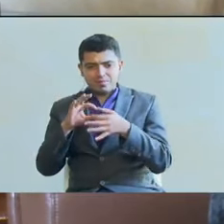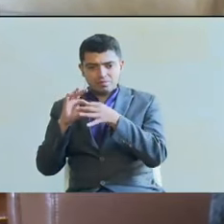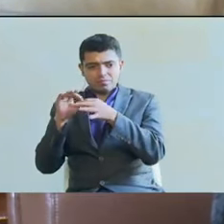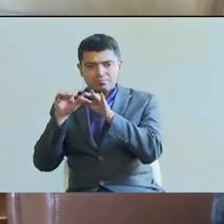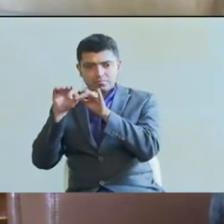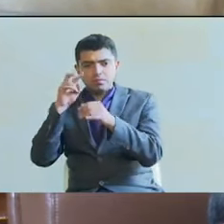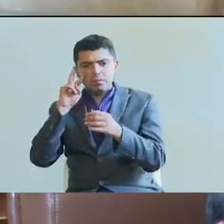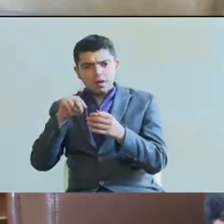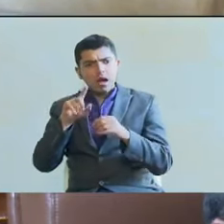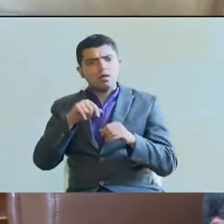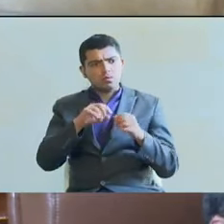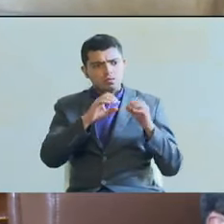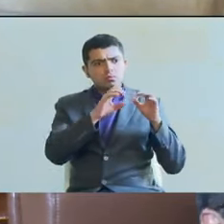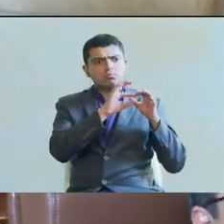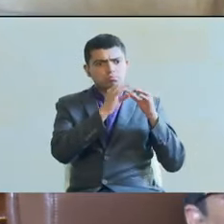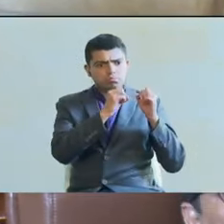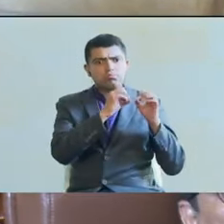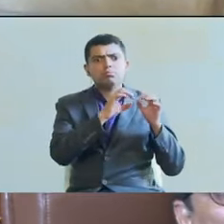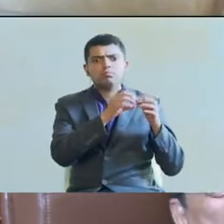médicas del país